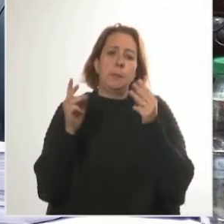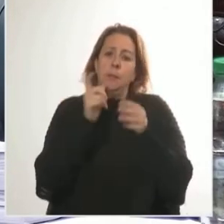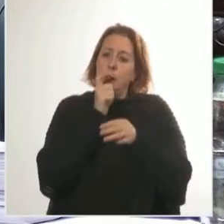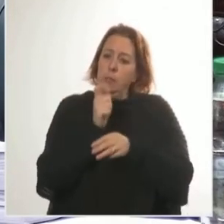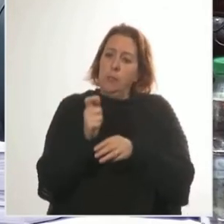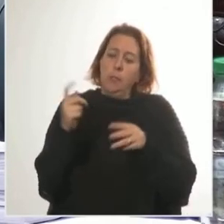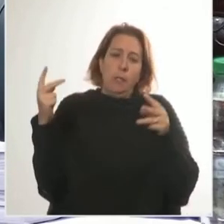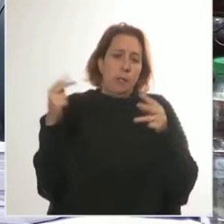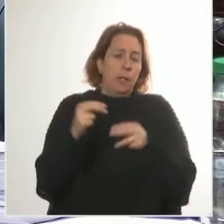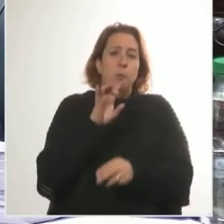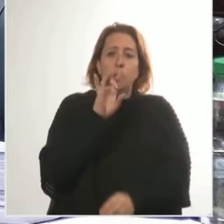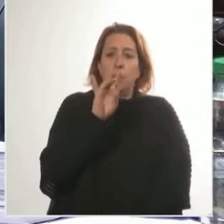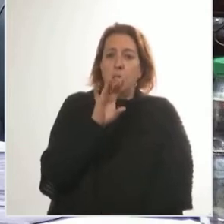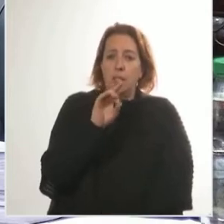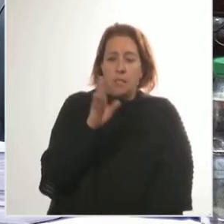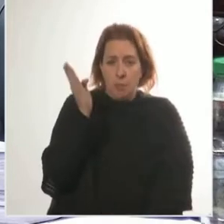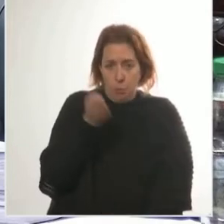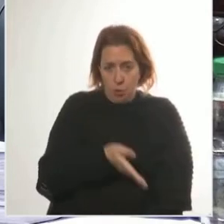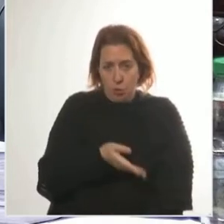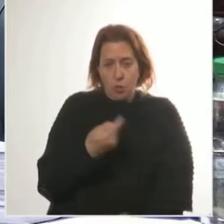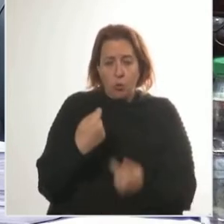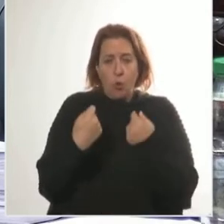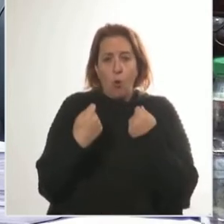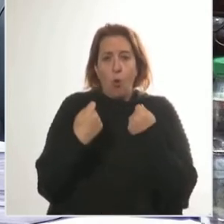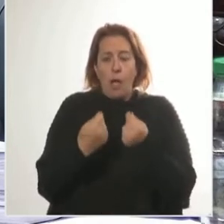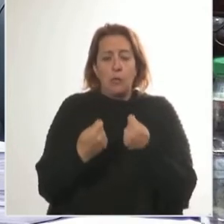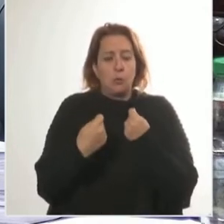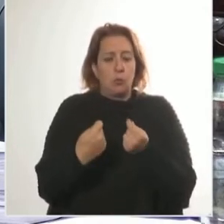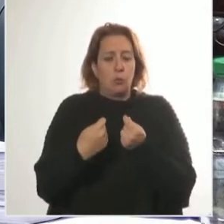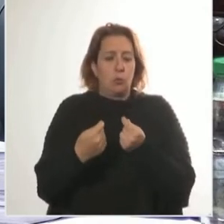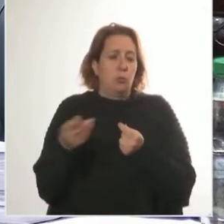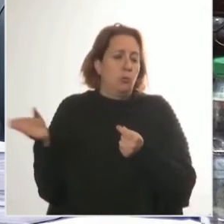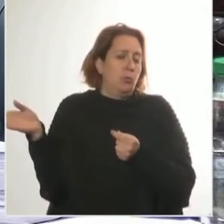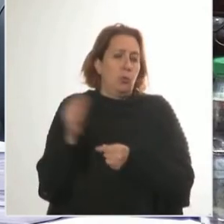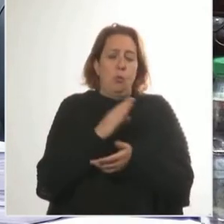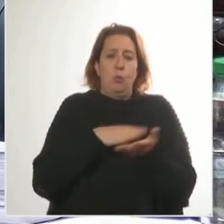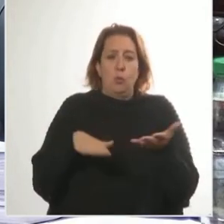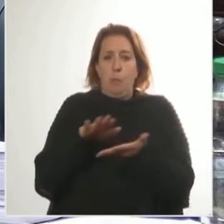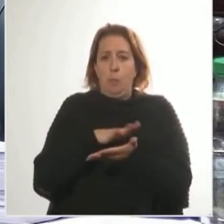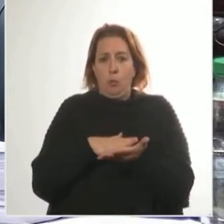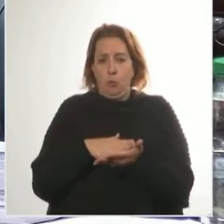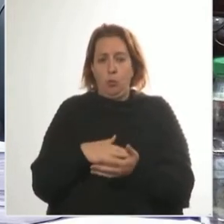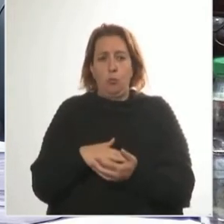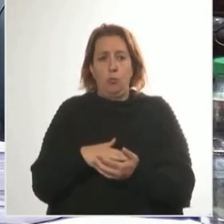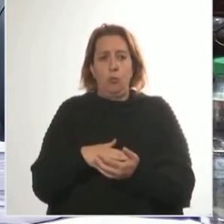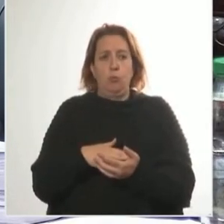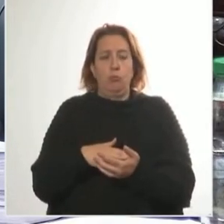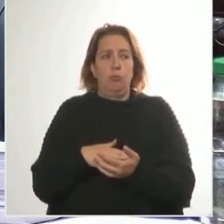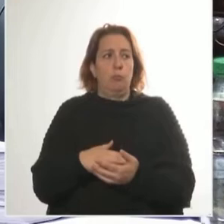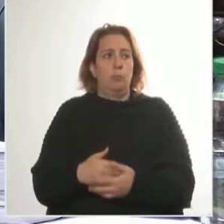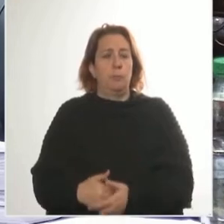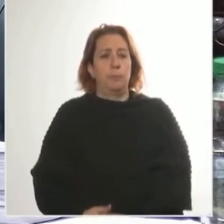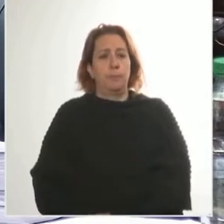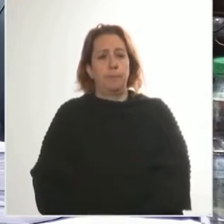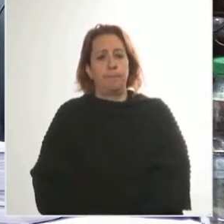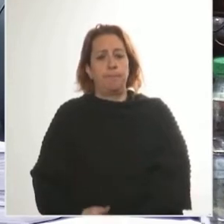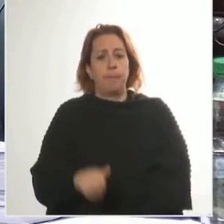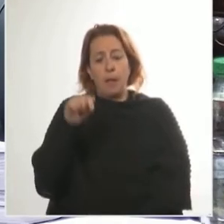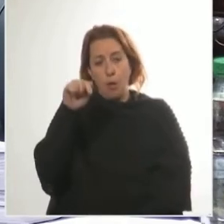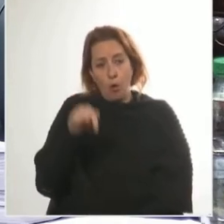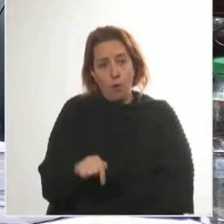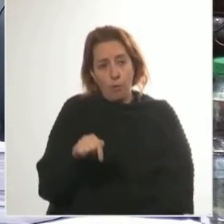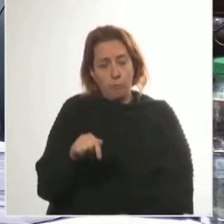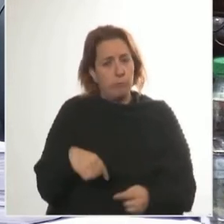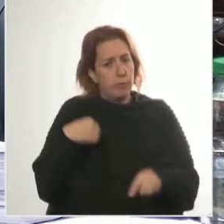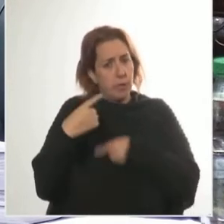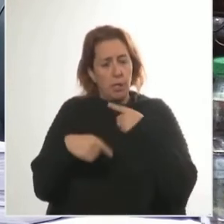del 15% de gastos en todos los ámbitos, al barrer, y que hoy